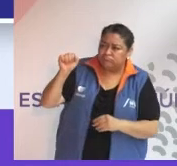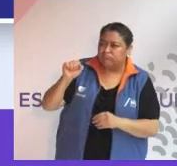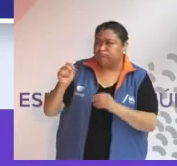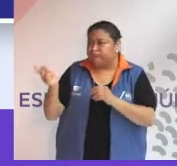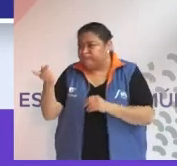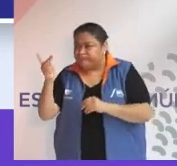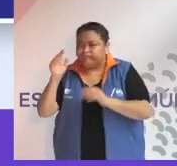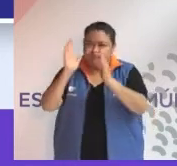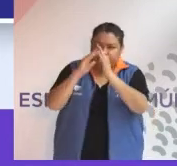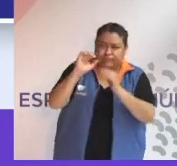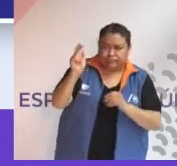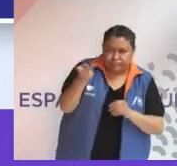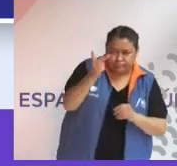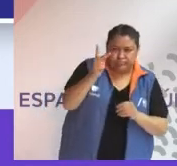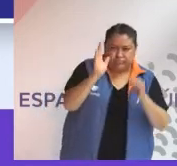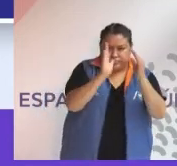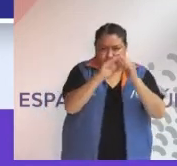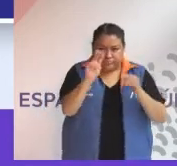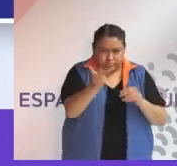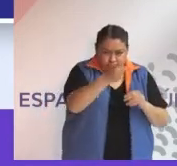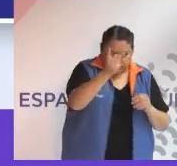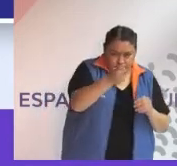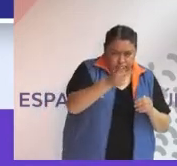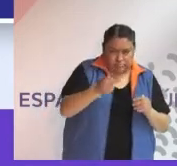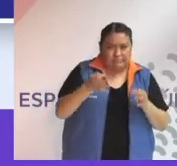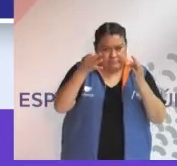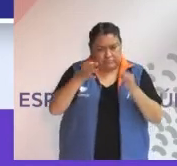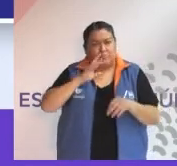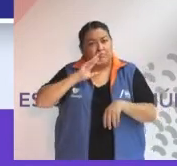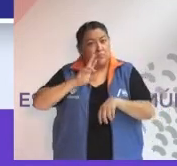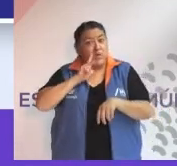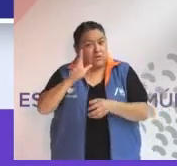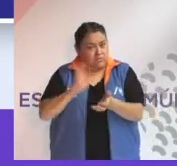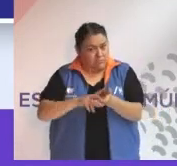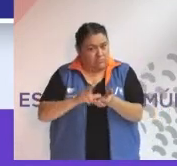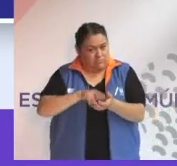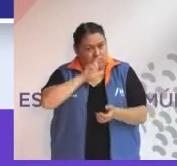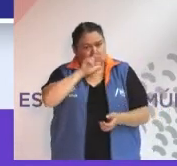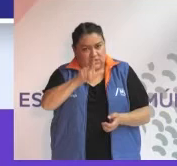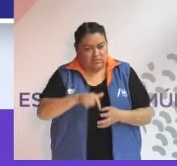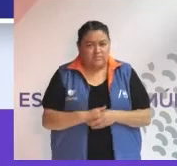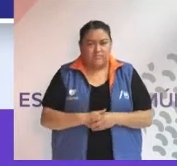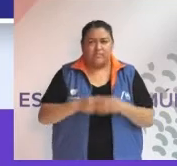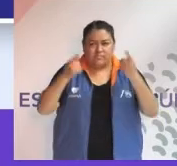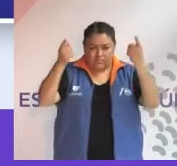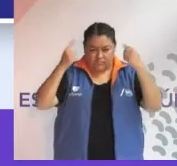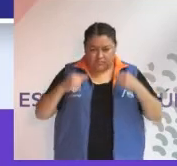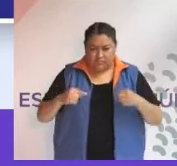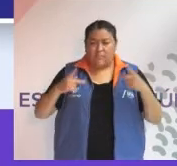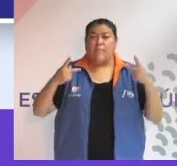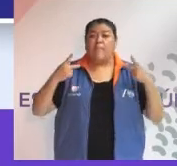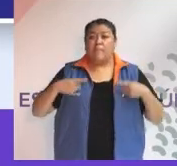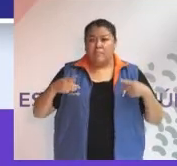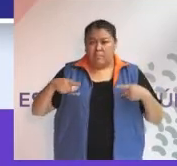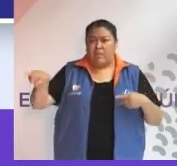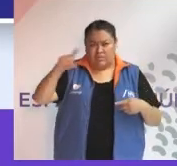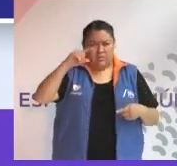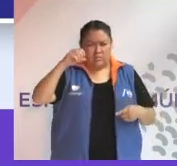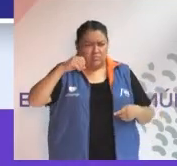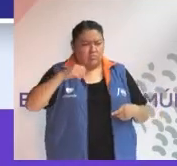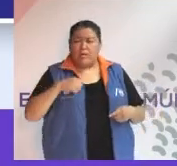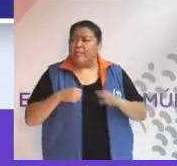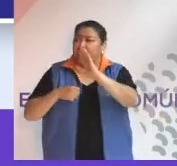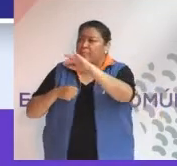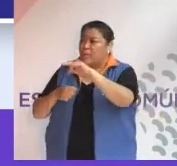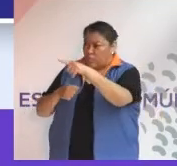personas a preguntar, lo cual lo hace bastante estadísticamente más válida. Y vimos que la gente participaba con esas preguntas. ¿Usted